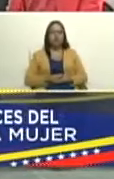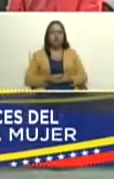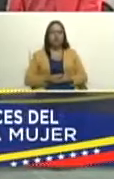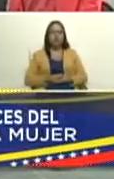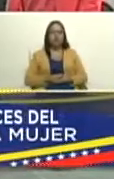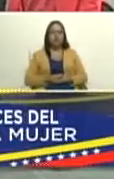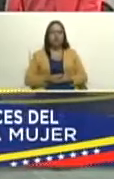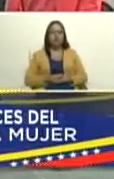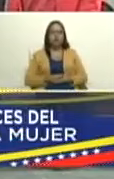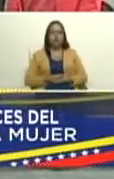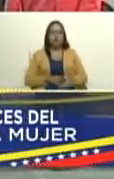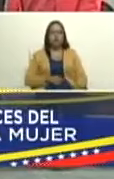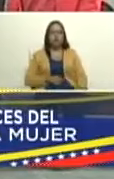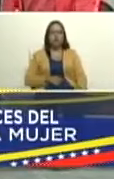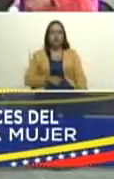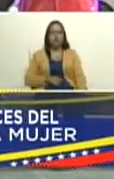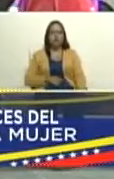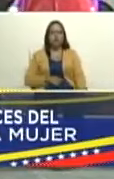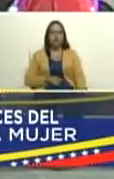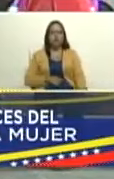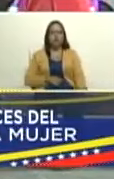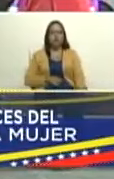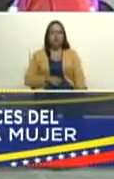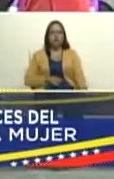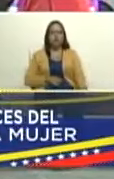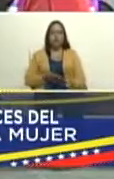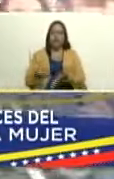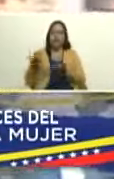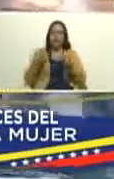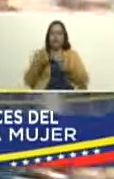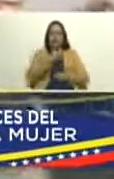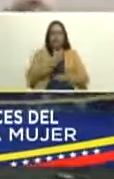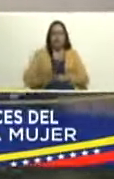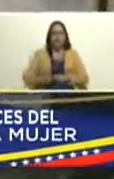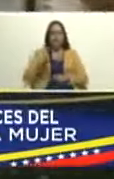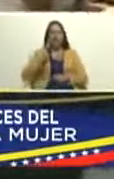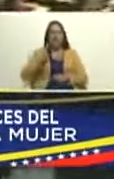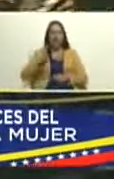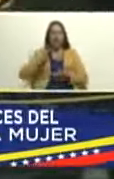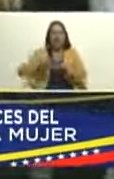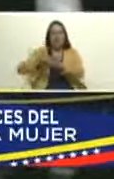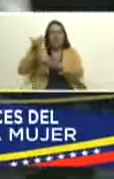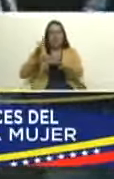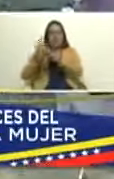Póngase al frente. Aquí, venga, venga. No tenga, no le tenga miedo a las mujeres.